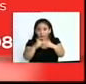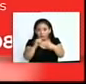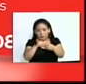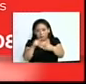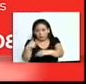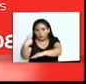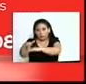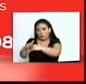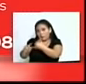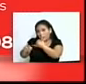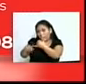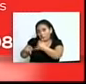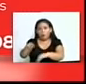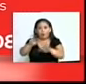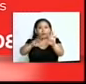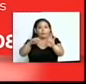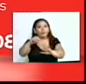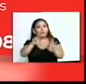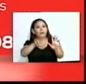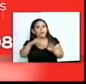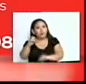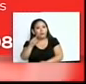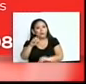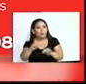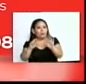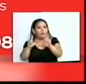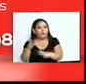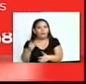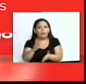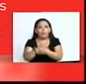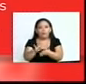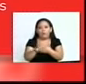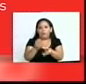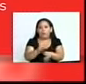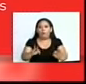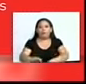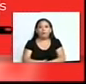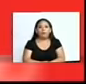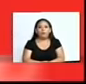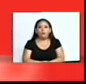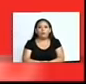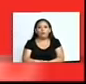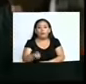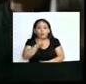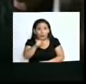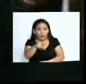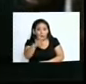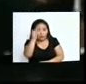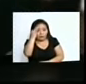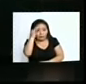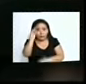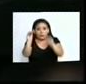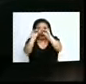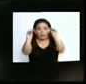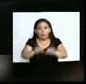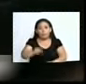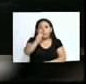mensaje con el código al 8008. El costo por el envío es totalmente gratis. Para mayor información, ingresa